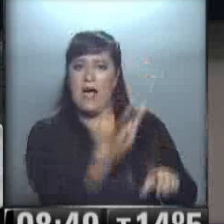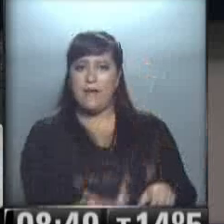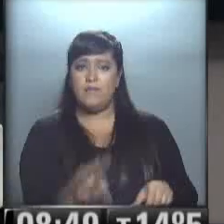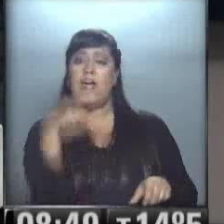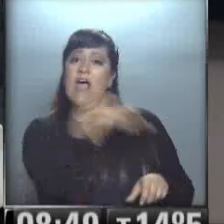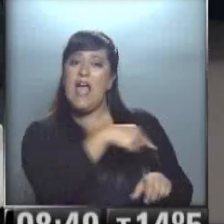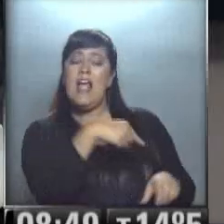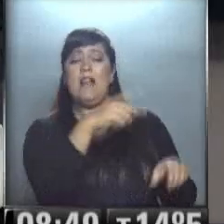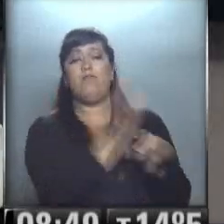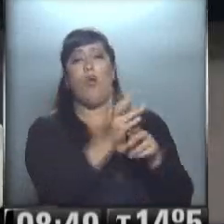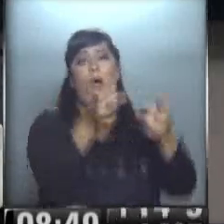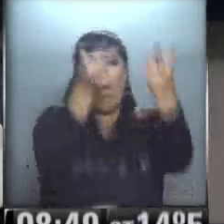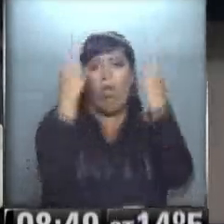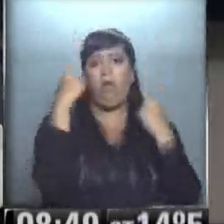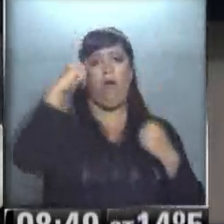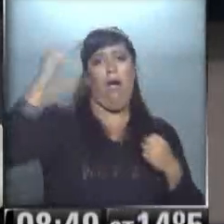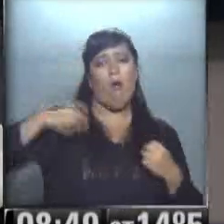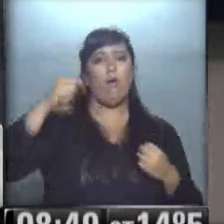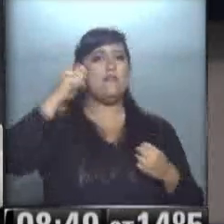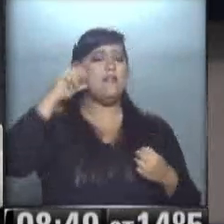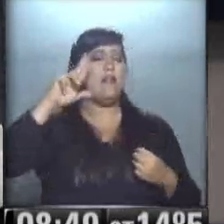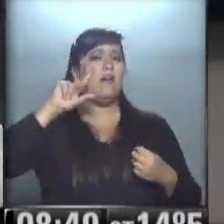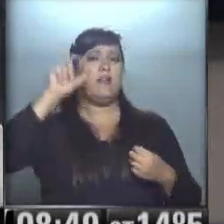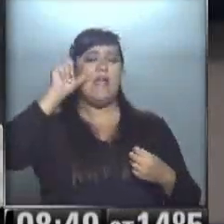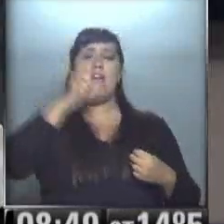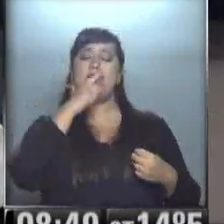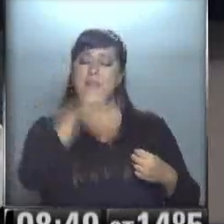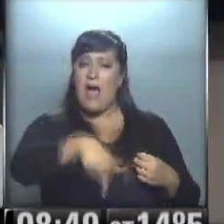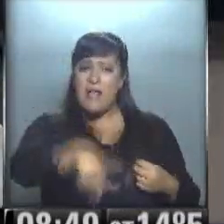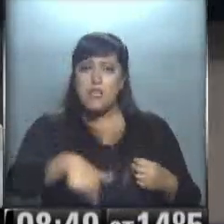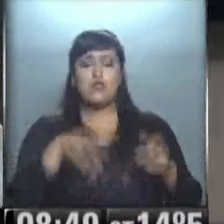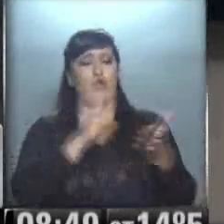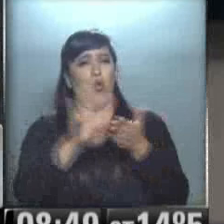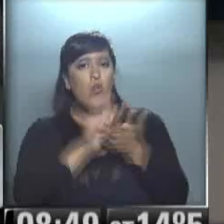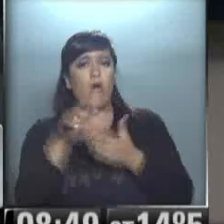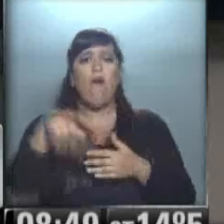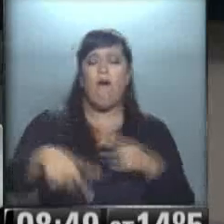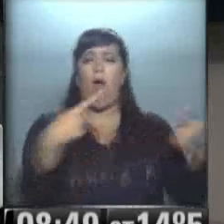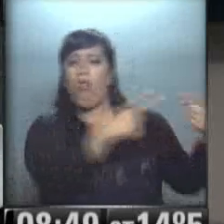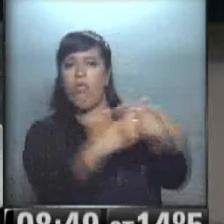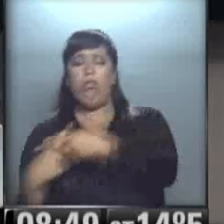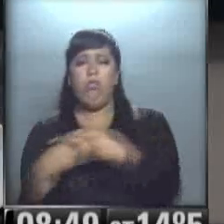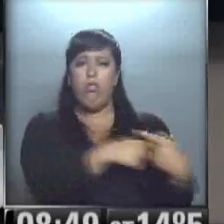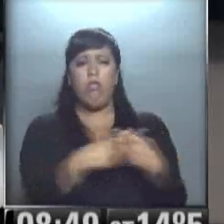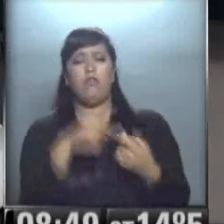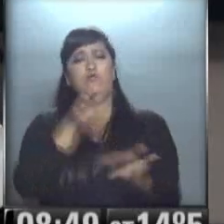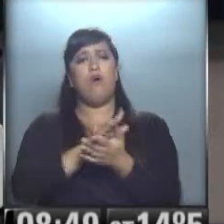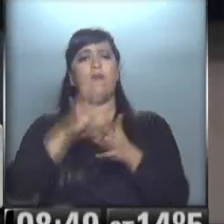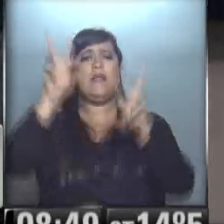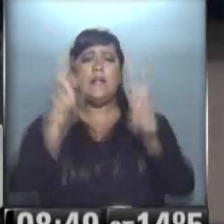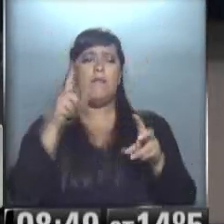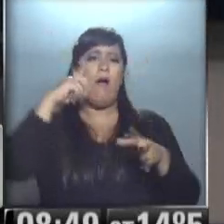u órdenes del juez griesa todo esto es el nuevo panorama que se abre y son las nuevas disputas judiciales que deberá enfrentar